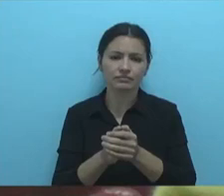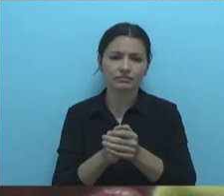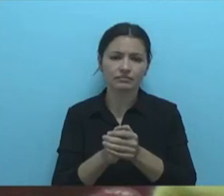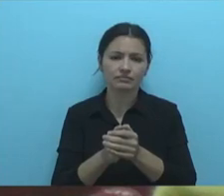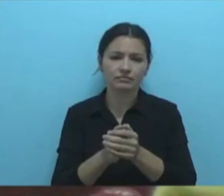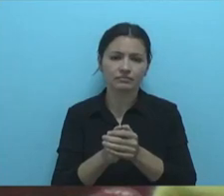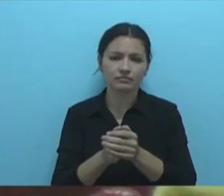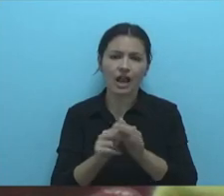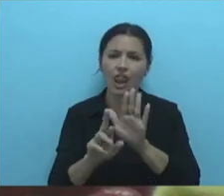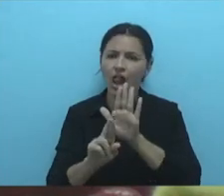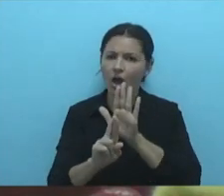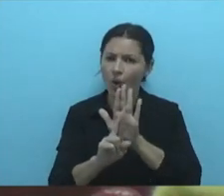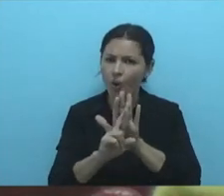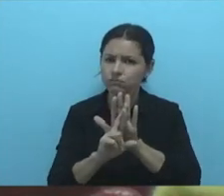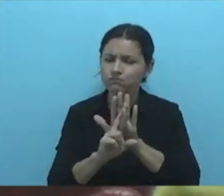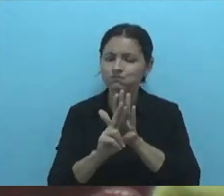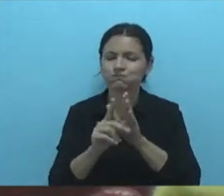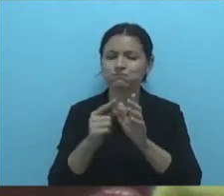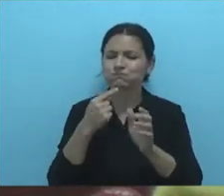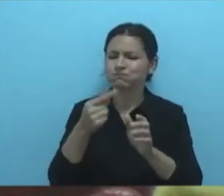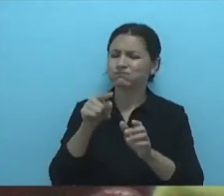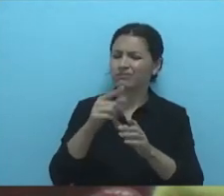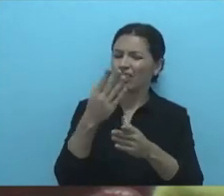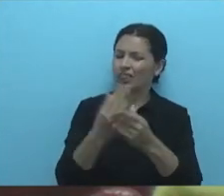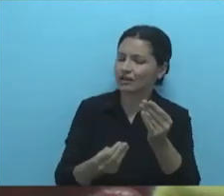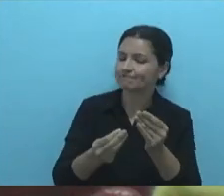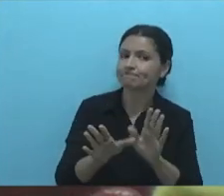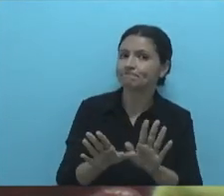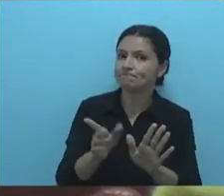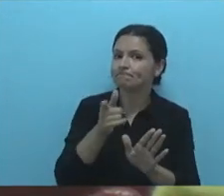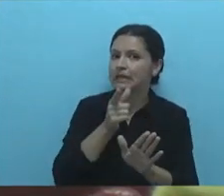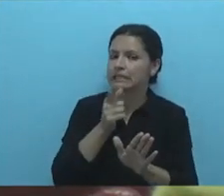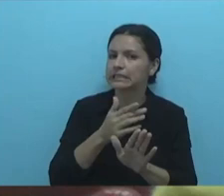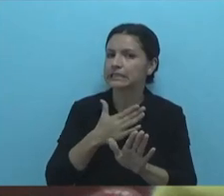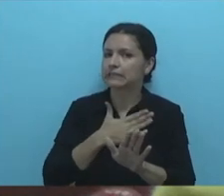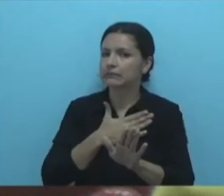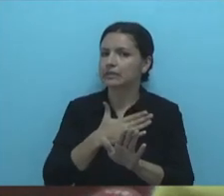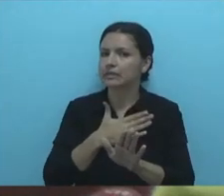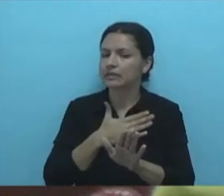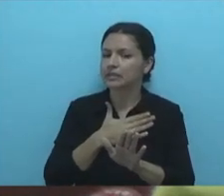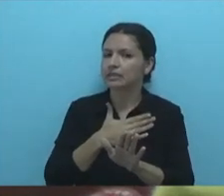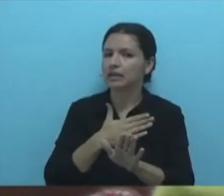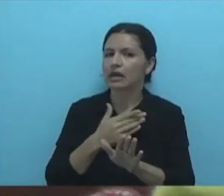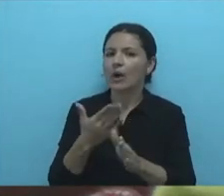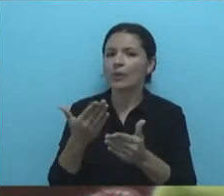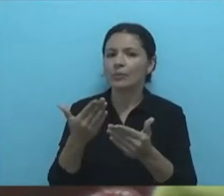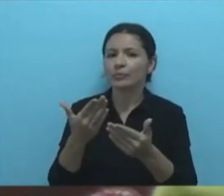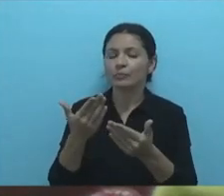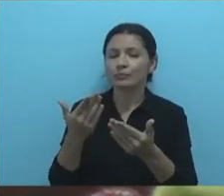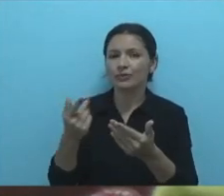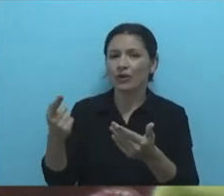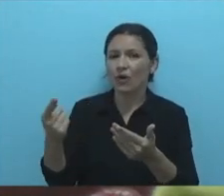este ponerla en cuestionamiento hasta el final para evitar que muchas jóvenes y jóvenes